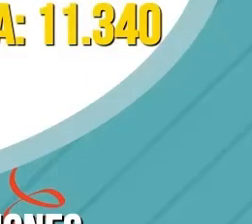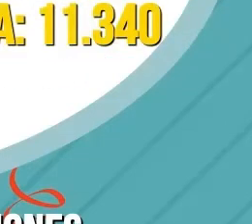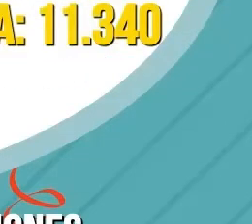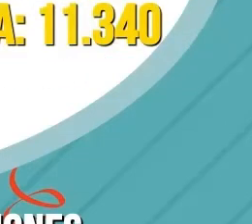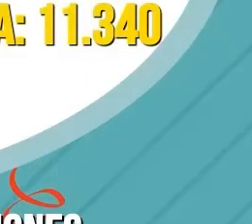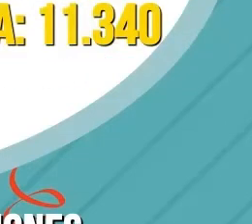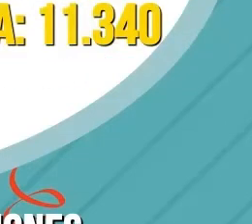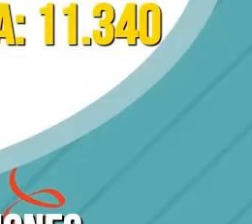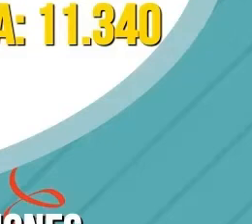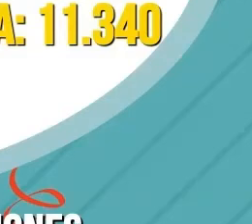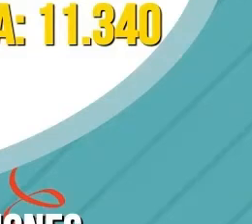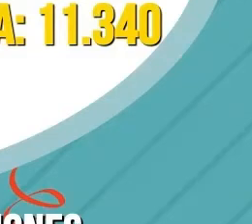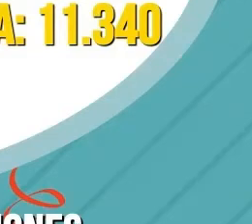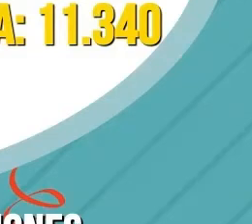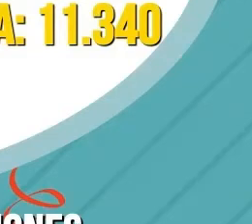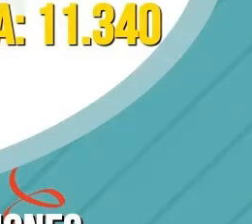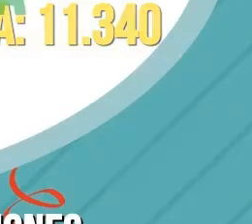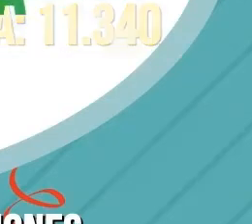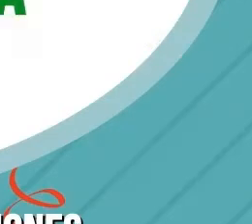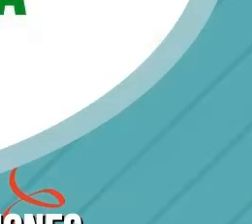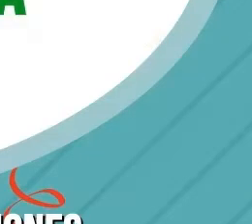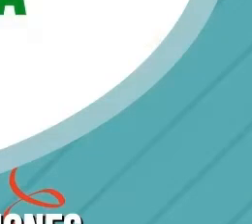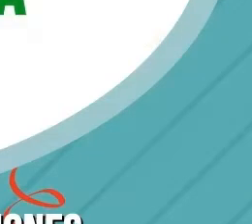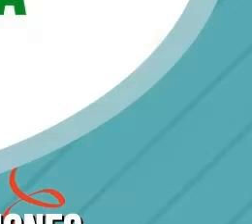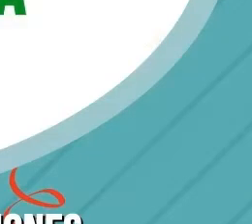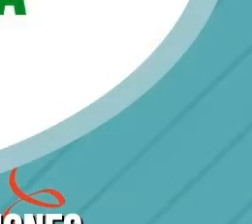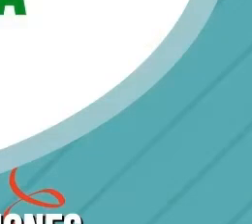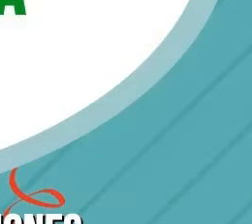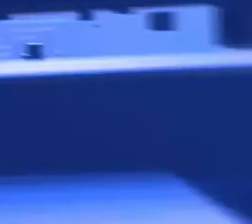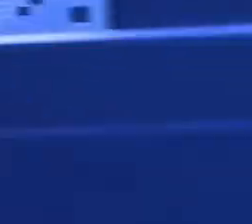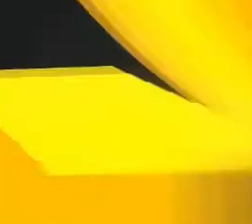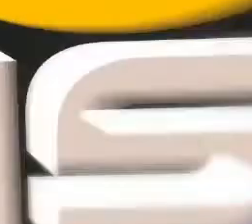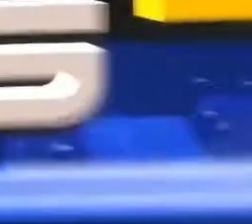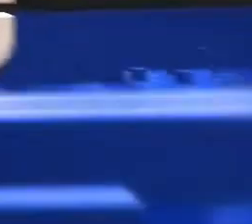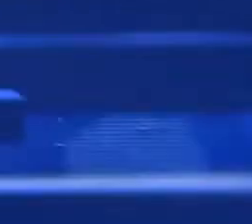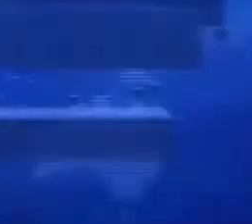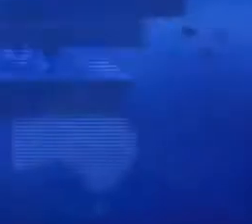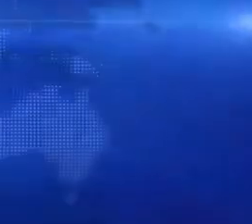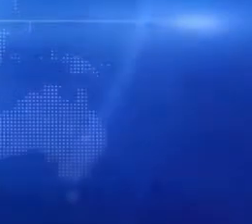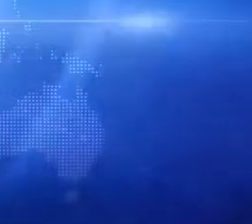leche. Espere más sorpresas este fin de semana en la Quinta de Torcoroma y el Parque.